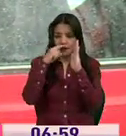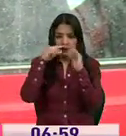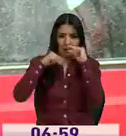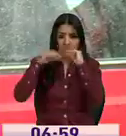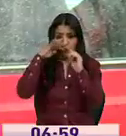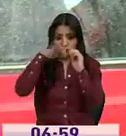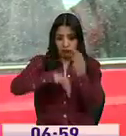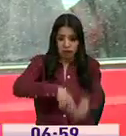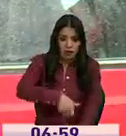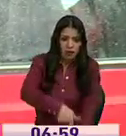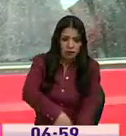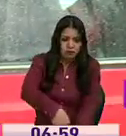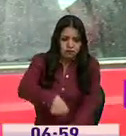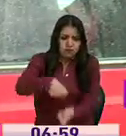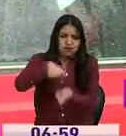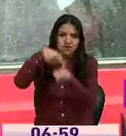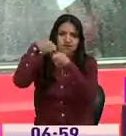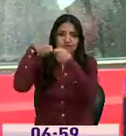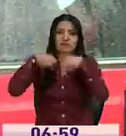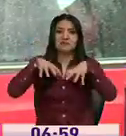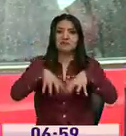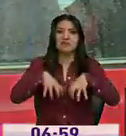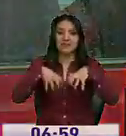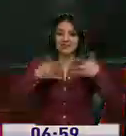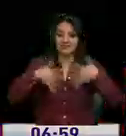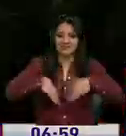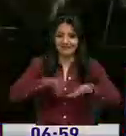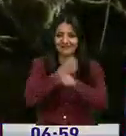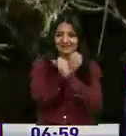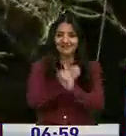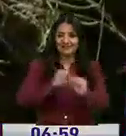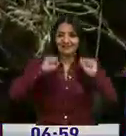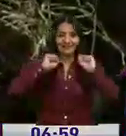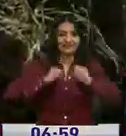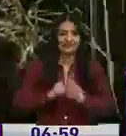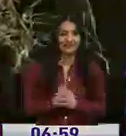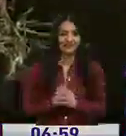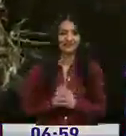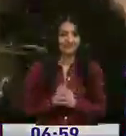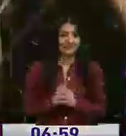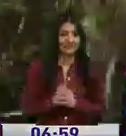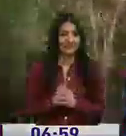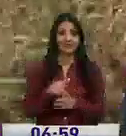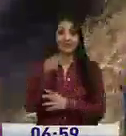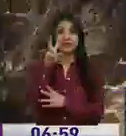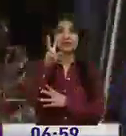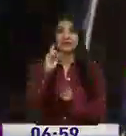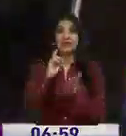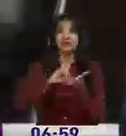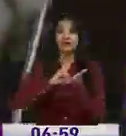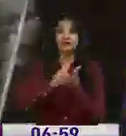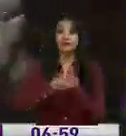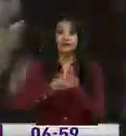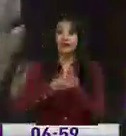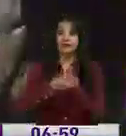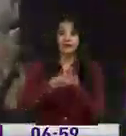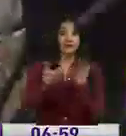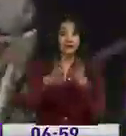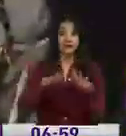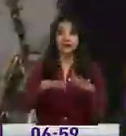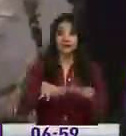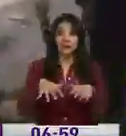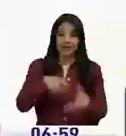procede a extraer al perro que se encontraba en el interior. 20 minutos tuvieron que pasar para que el perrito salga a